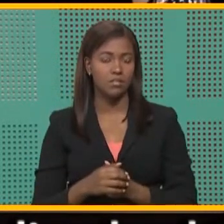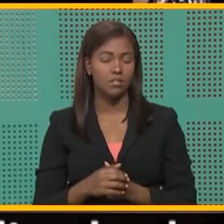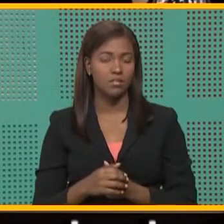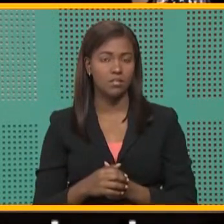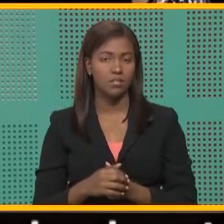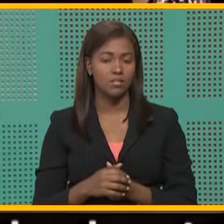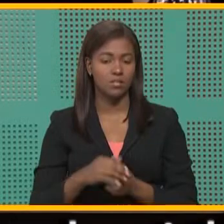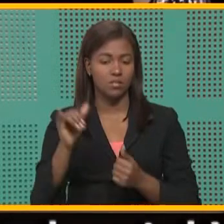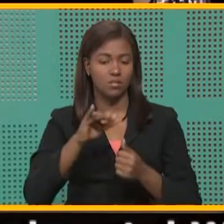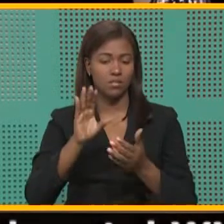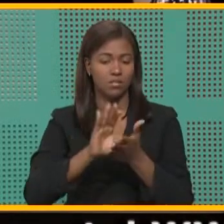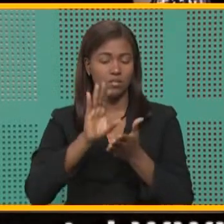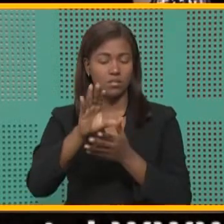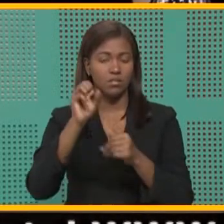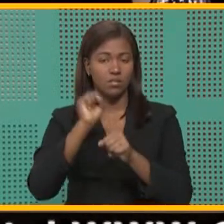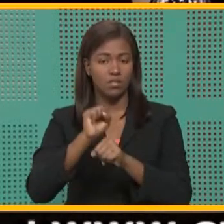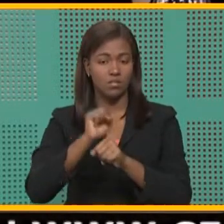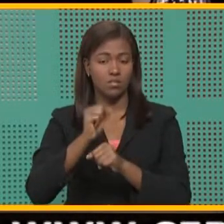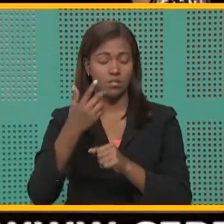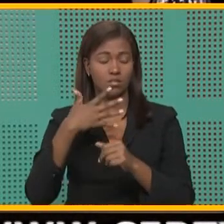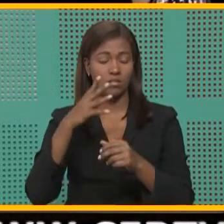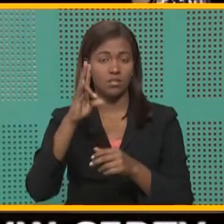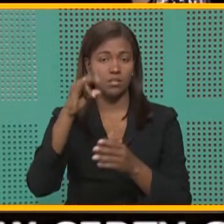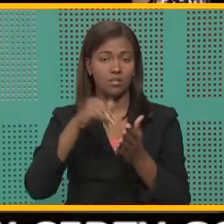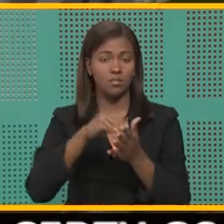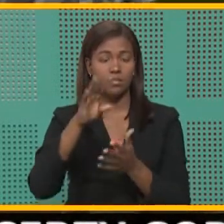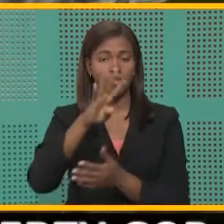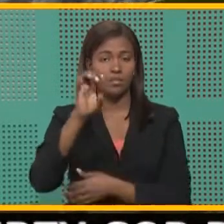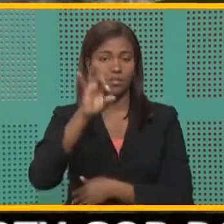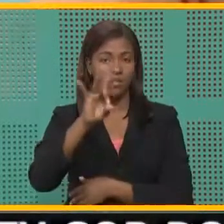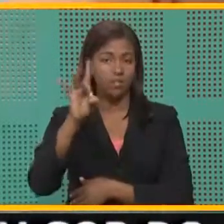Los ingresos de turismo, 7.488.